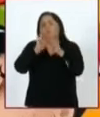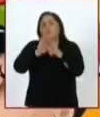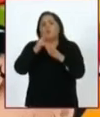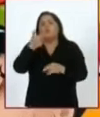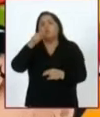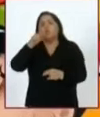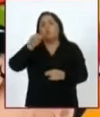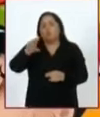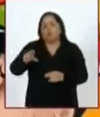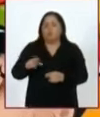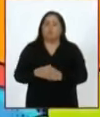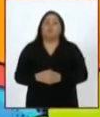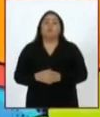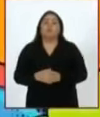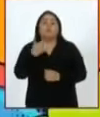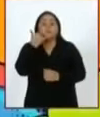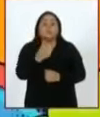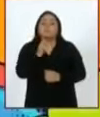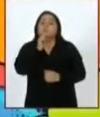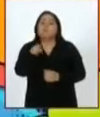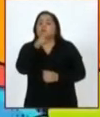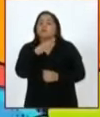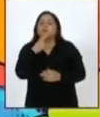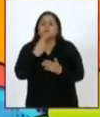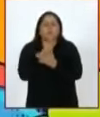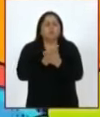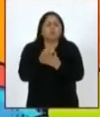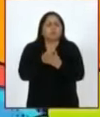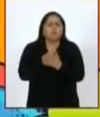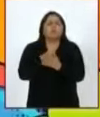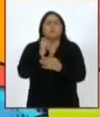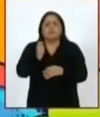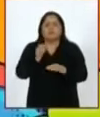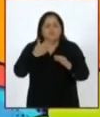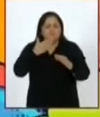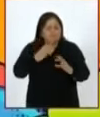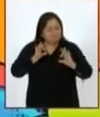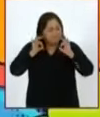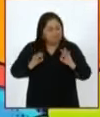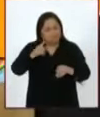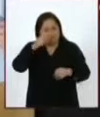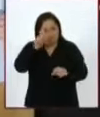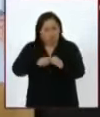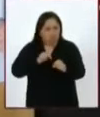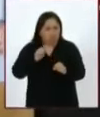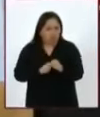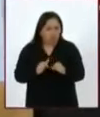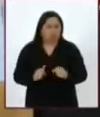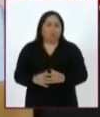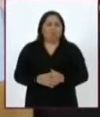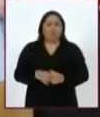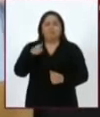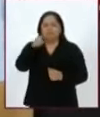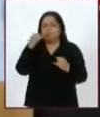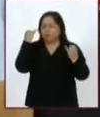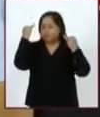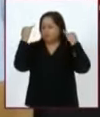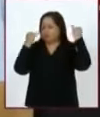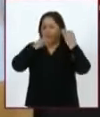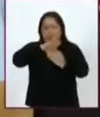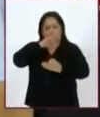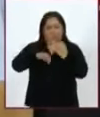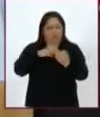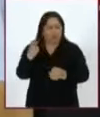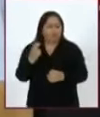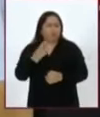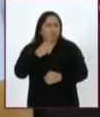la acción, y utilicen dibujos que manejen adecuadamente los colores. ¿Se imaginaban todos estos usos